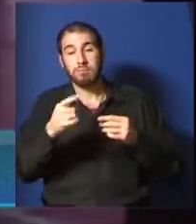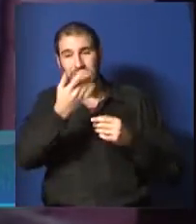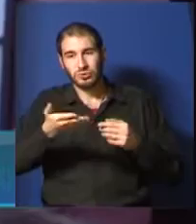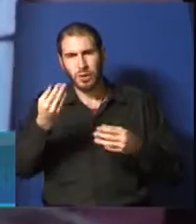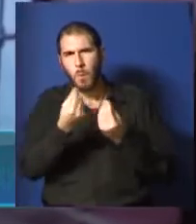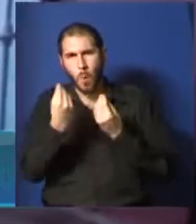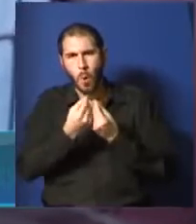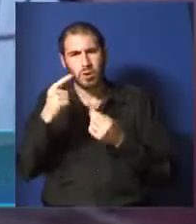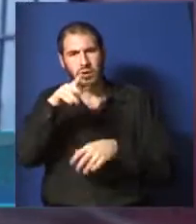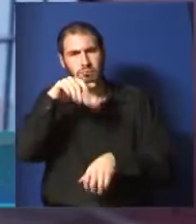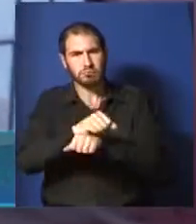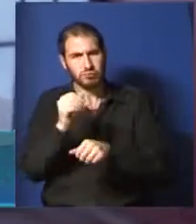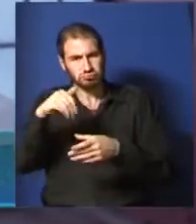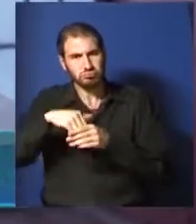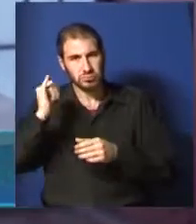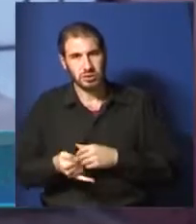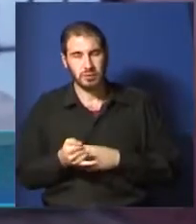que han pasado por el sistema penal.